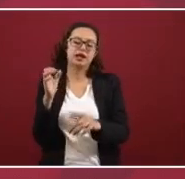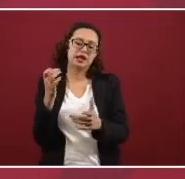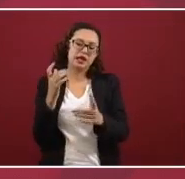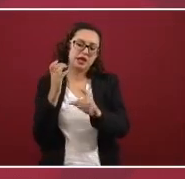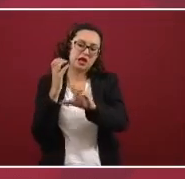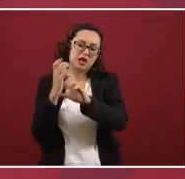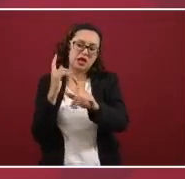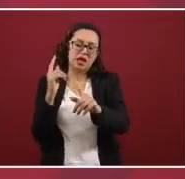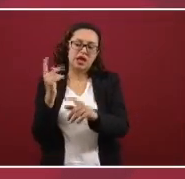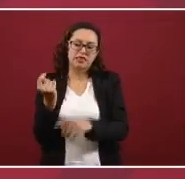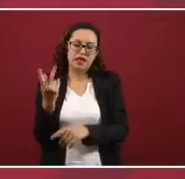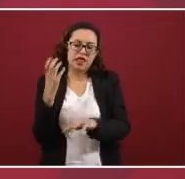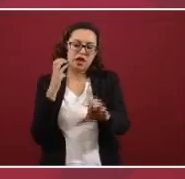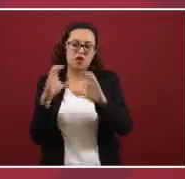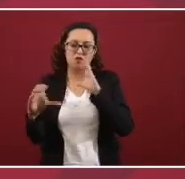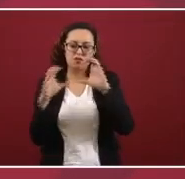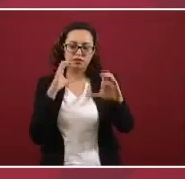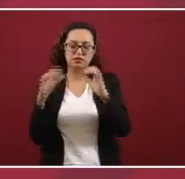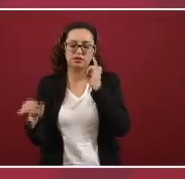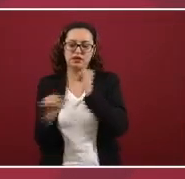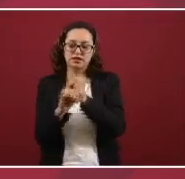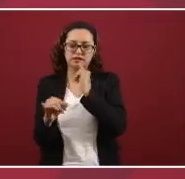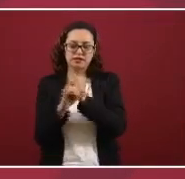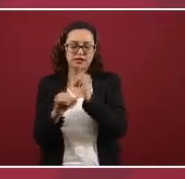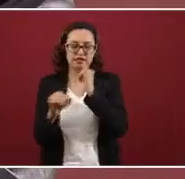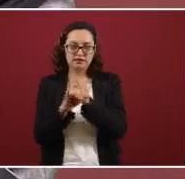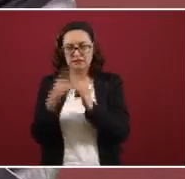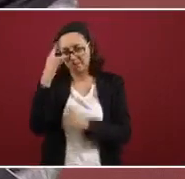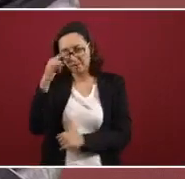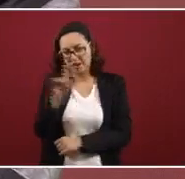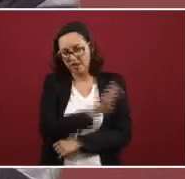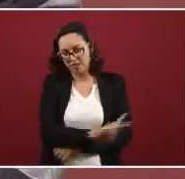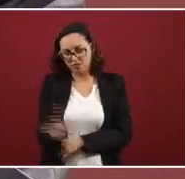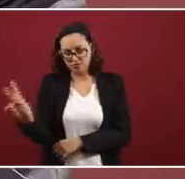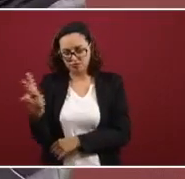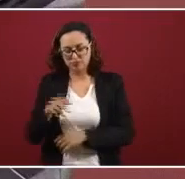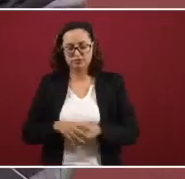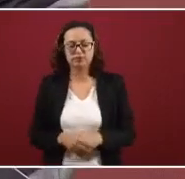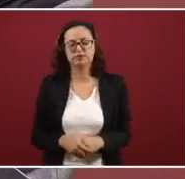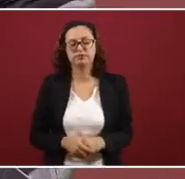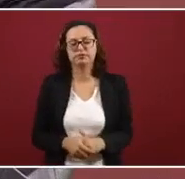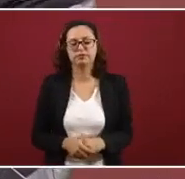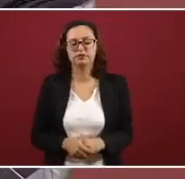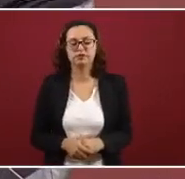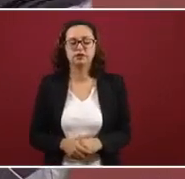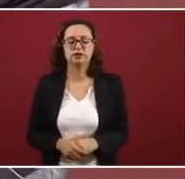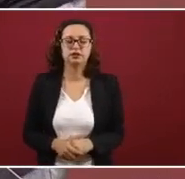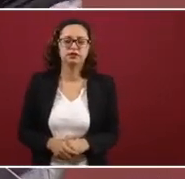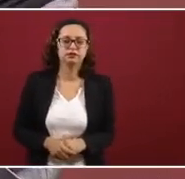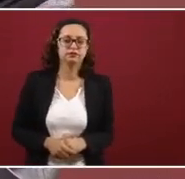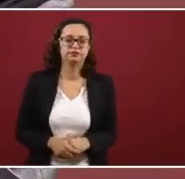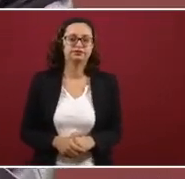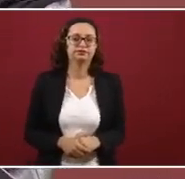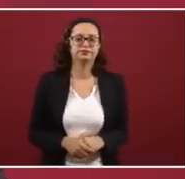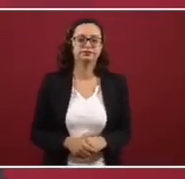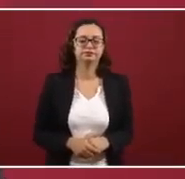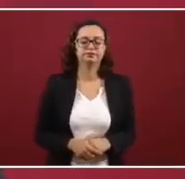Telecomunicaciones e Internet para Todos. El propósito es